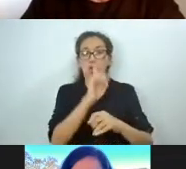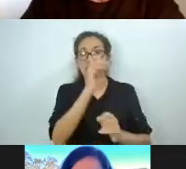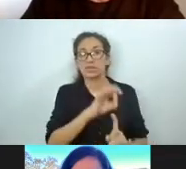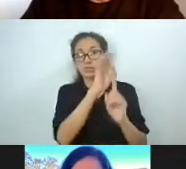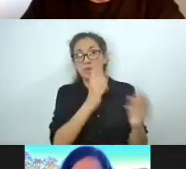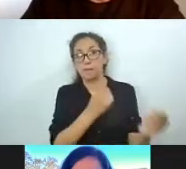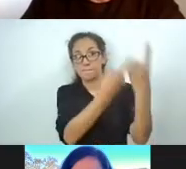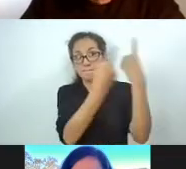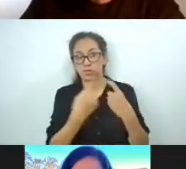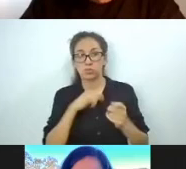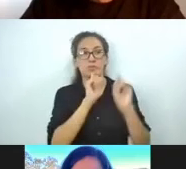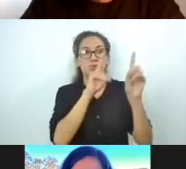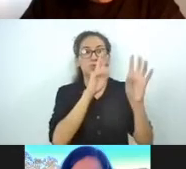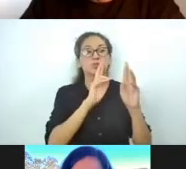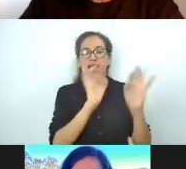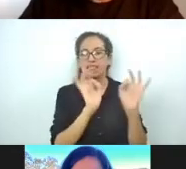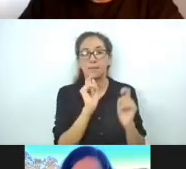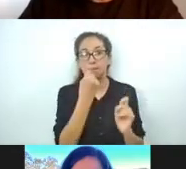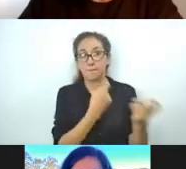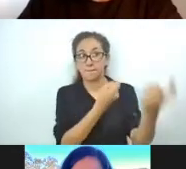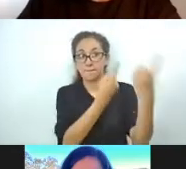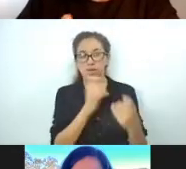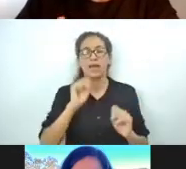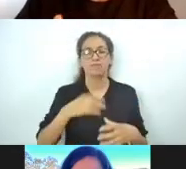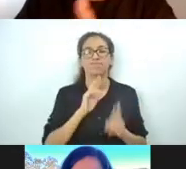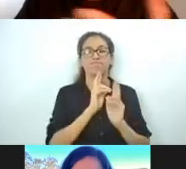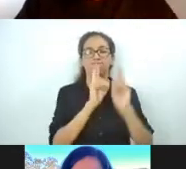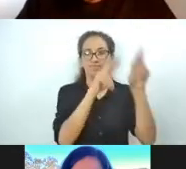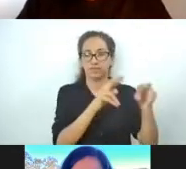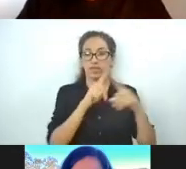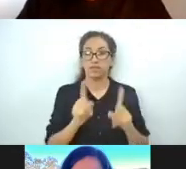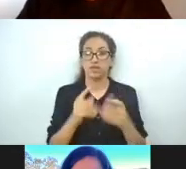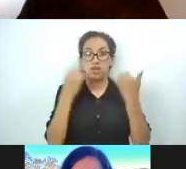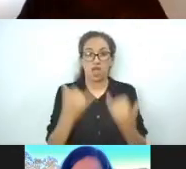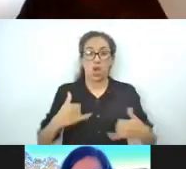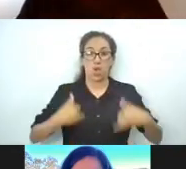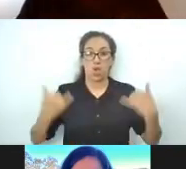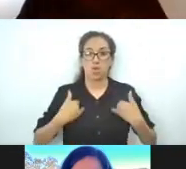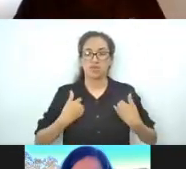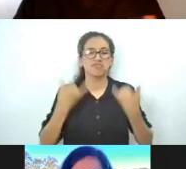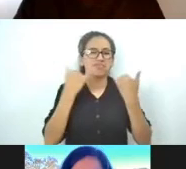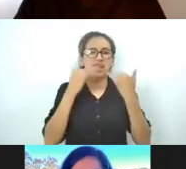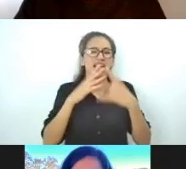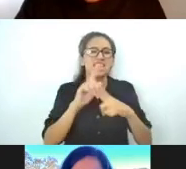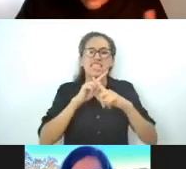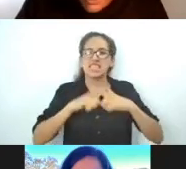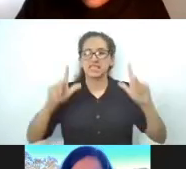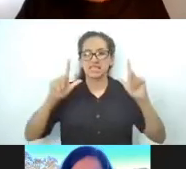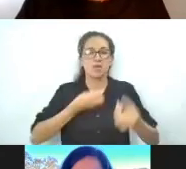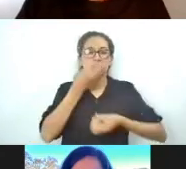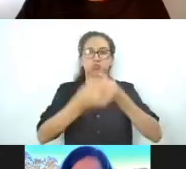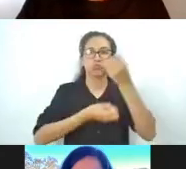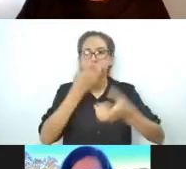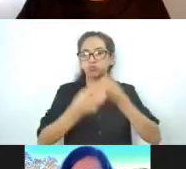les pregunte por su sexualidad, pero felizmente la población juvenil tiene más libertad y actualmente pues vienen